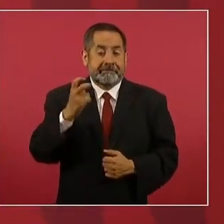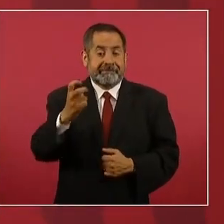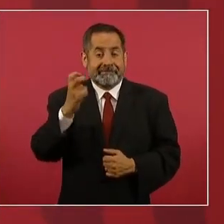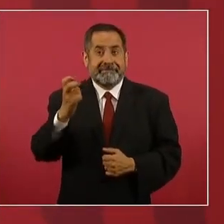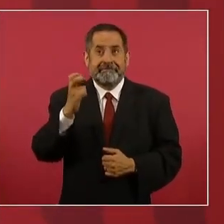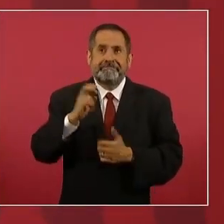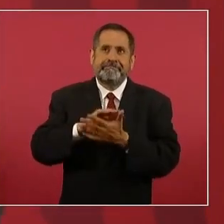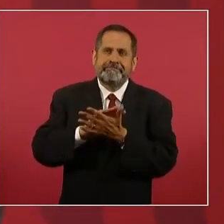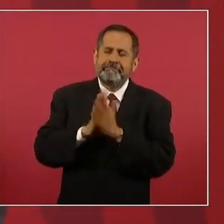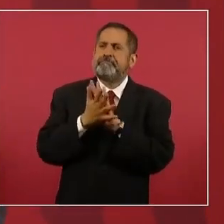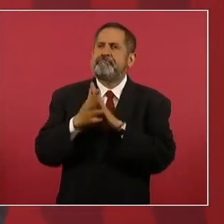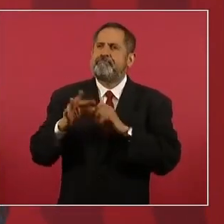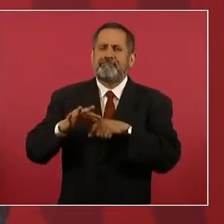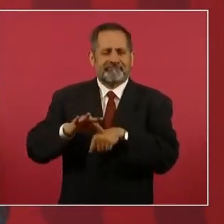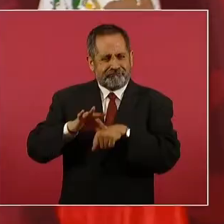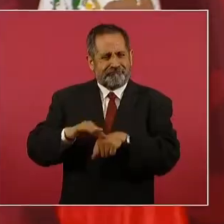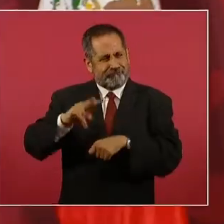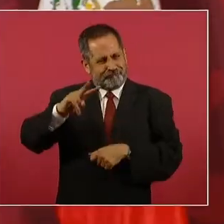estamos trabajando